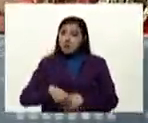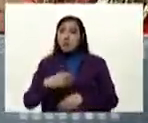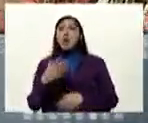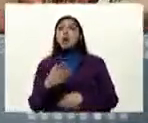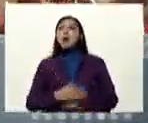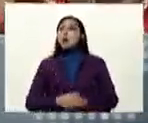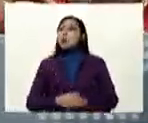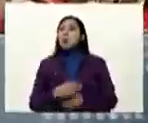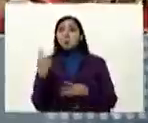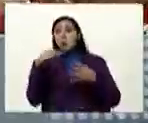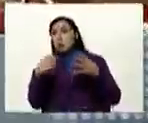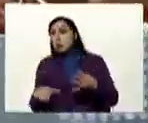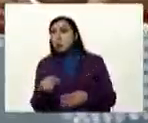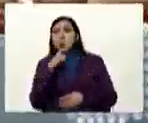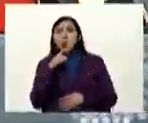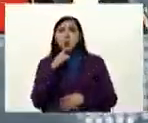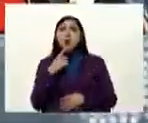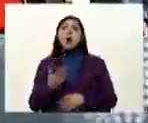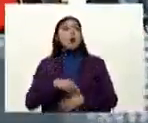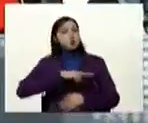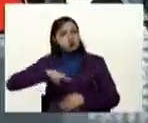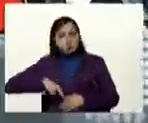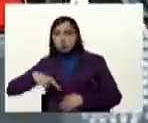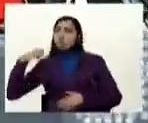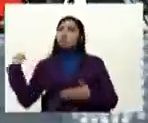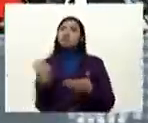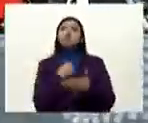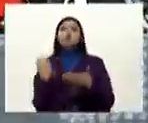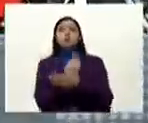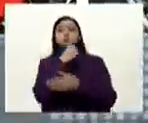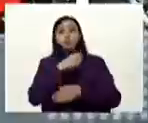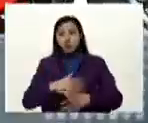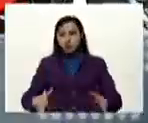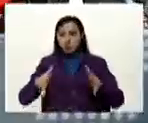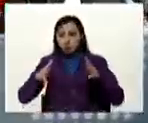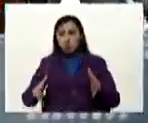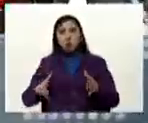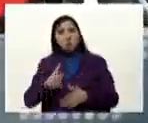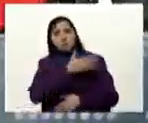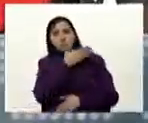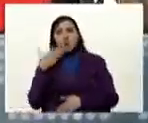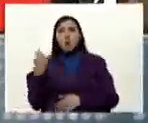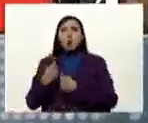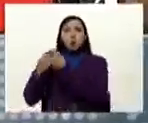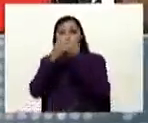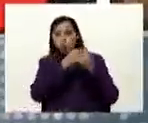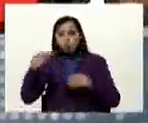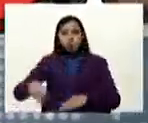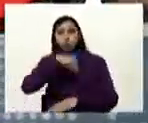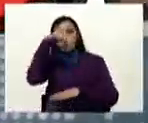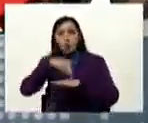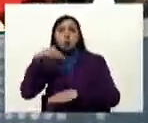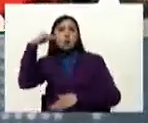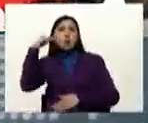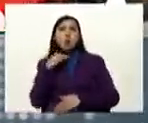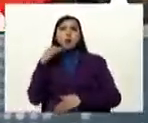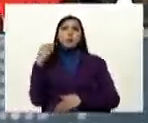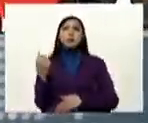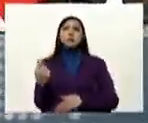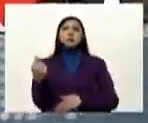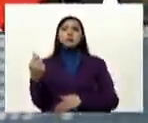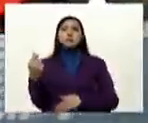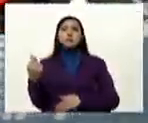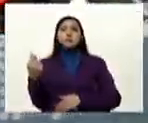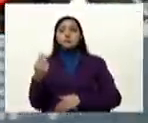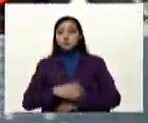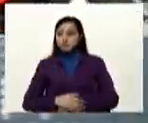mil cosas, las mil cosas las vamos a hacer. Y vamos a lograr recuperar la moneda nacional, el bolívar. Lo vamos